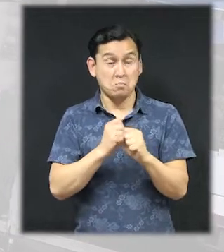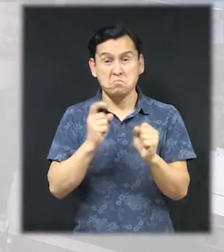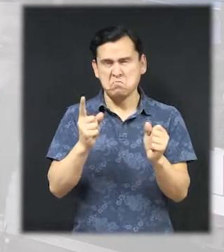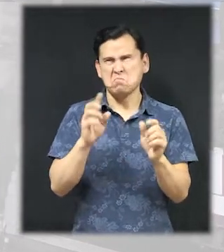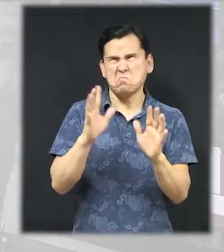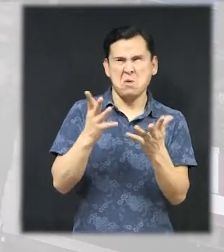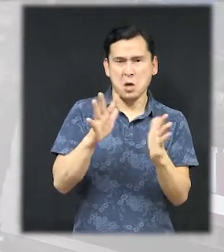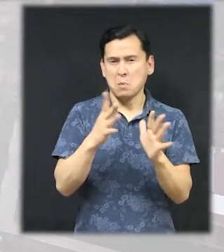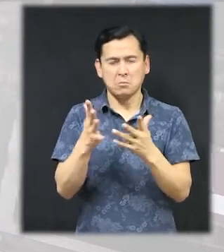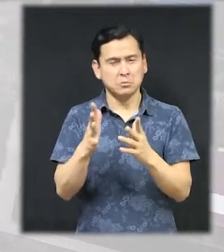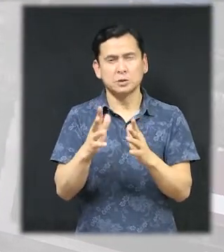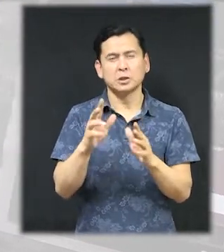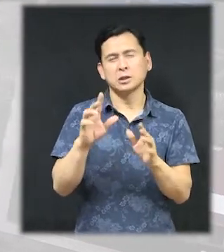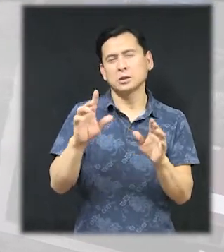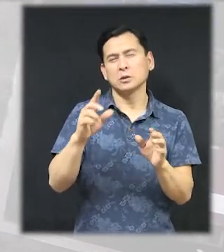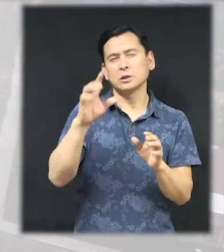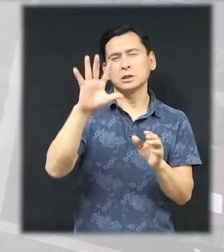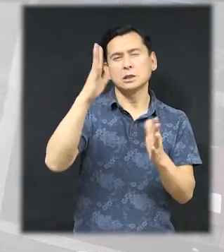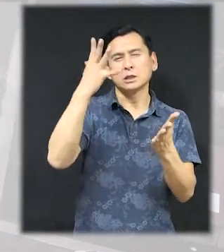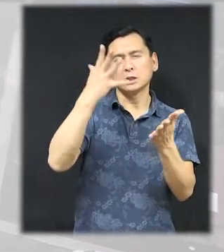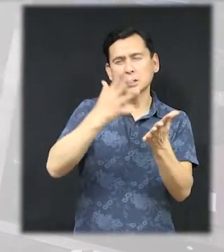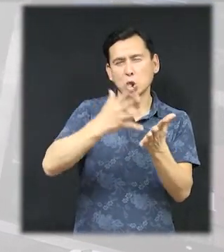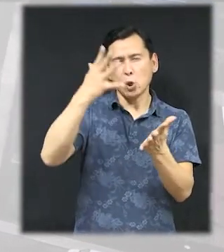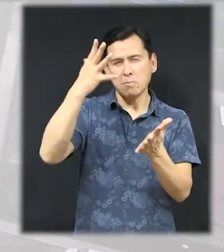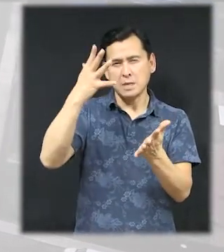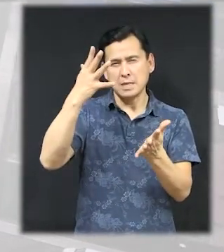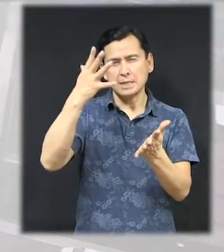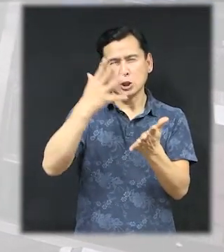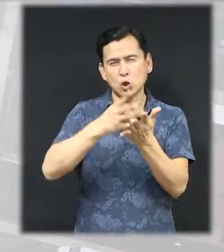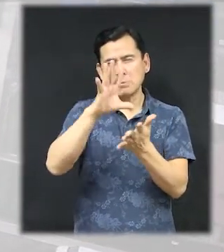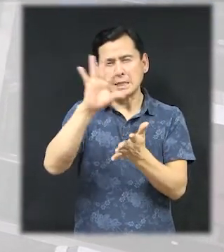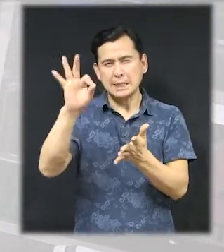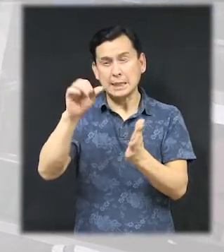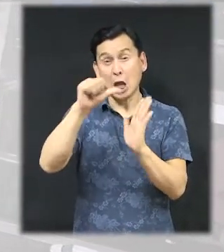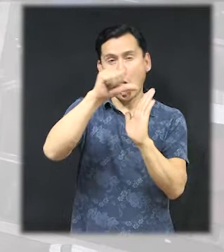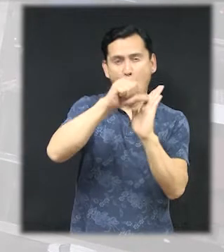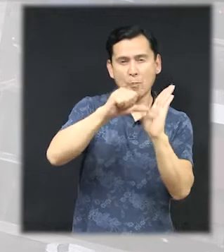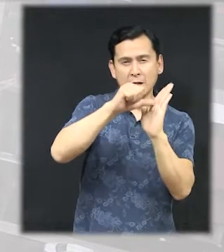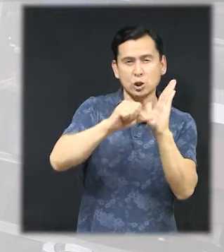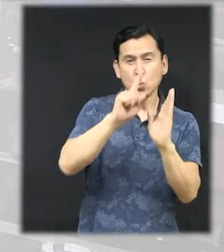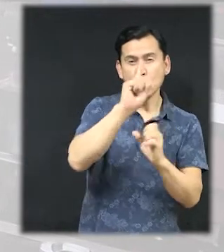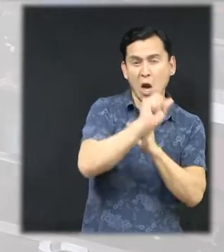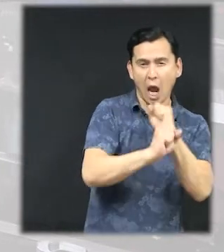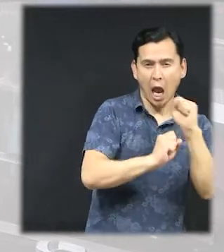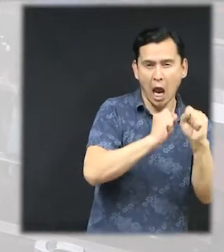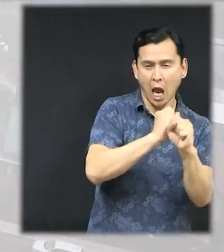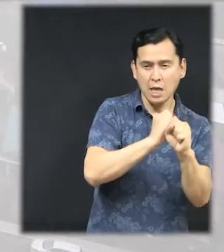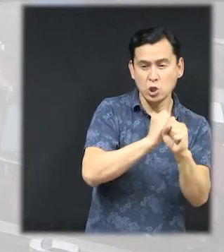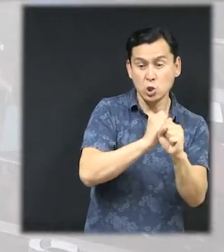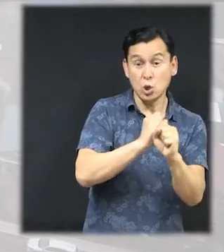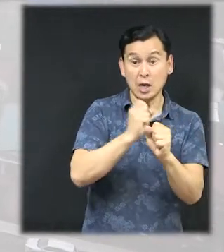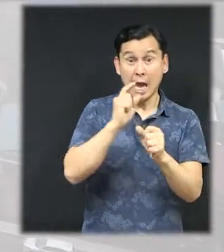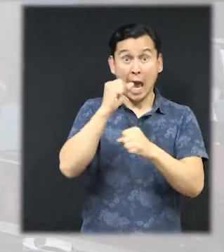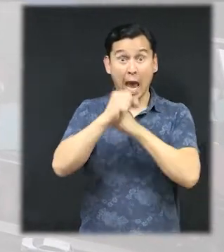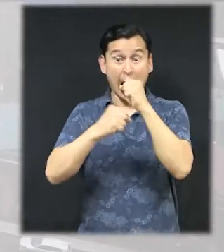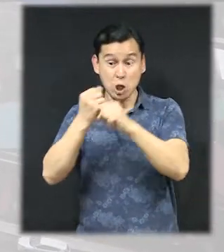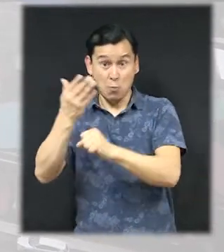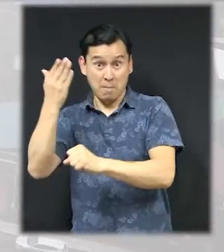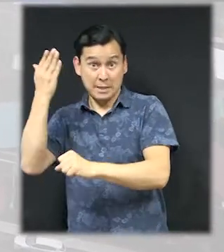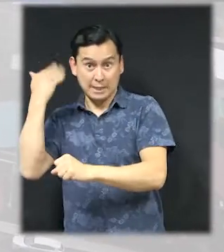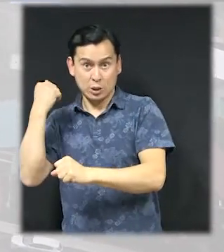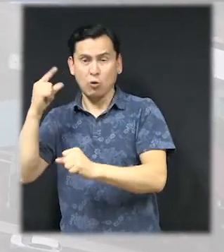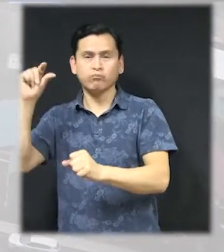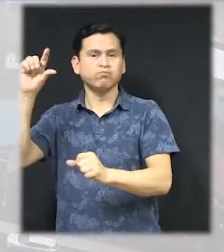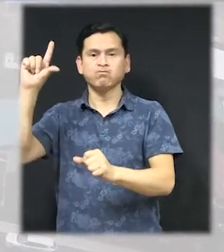nuestro establecimiento en un año normal produce o genera del orden de 5.000, 5.500